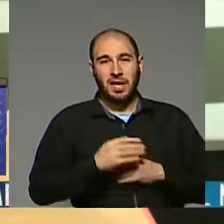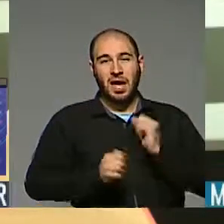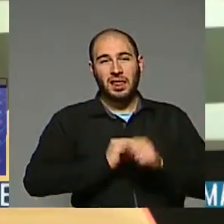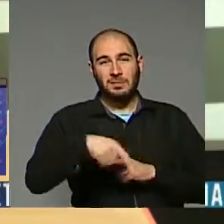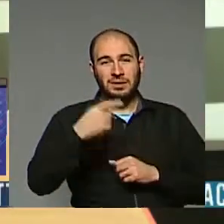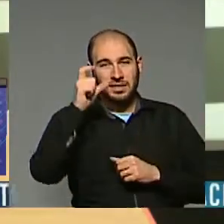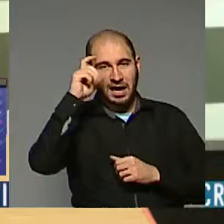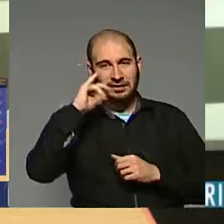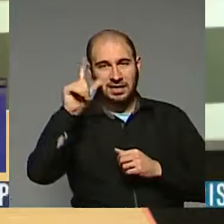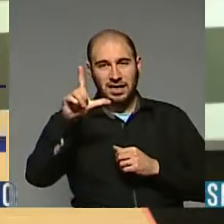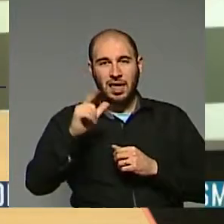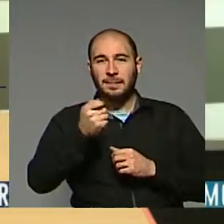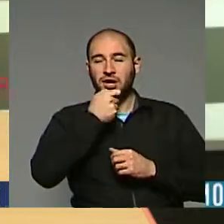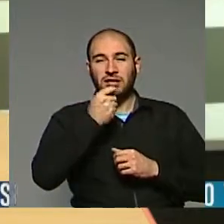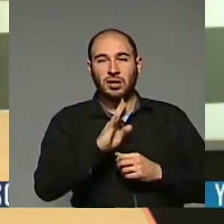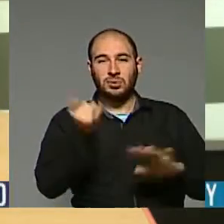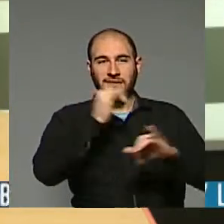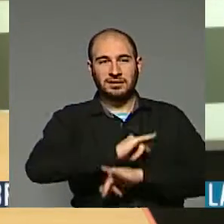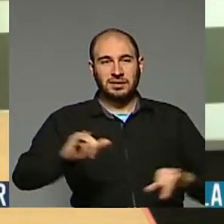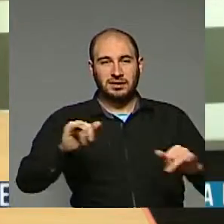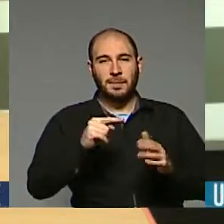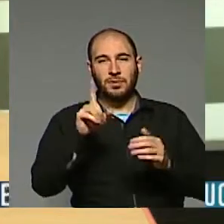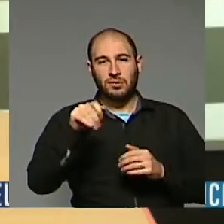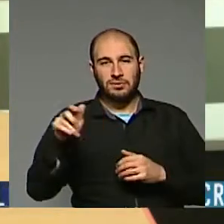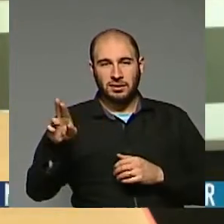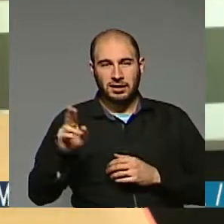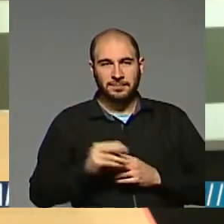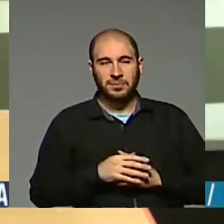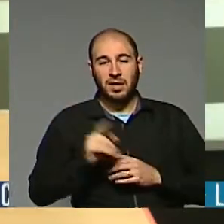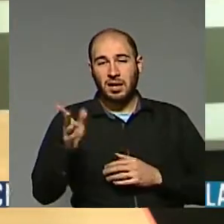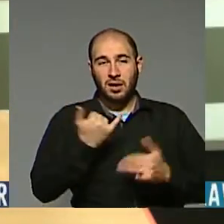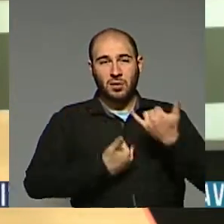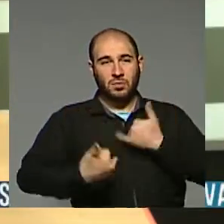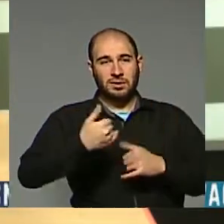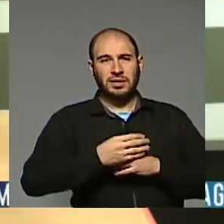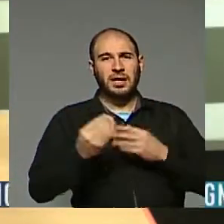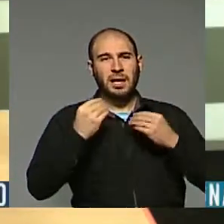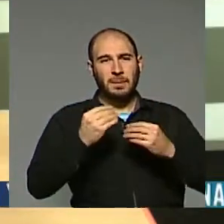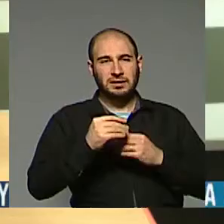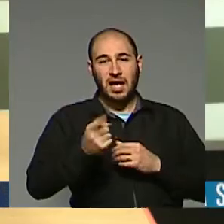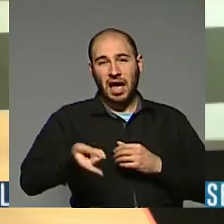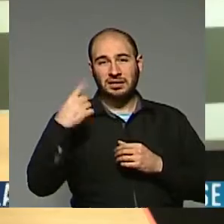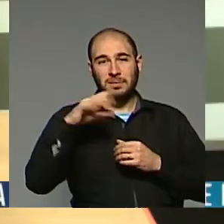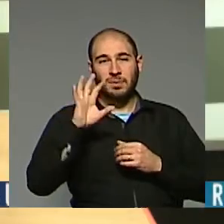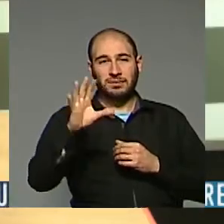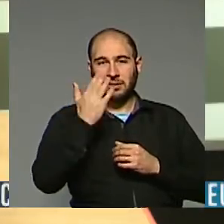luego. Ezequiel Derún con nosotros, periodista de unidiversidad.com.ar, hablando justamente de lo que sucedía ayer en la provincia de Córdoba.